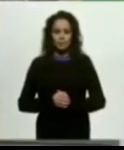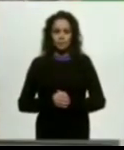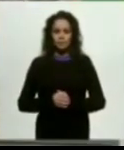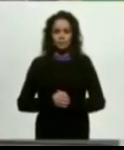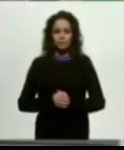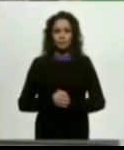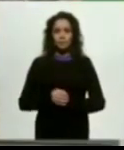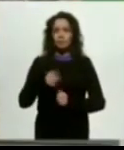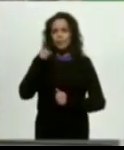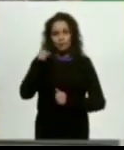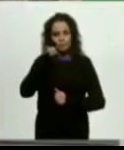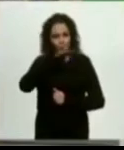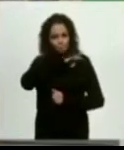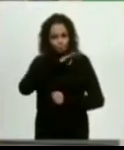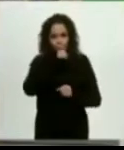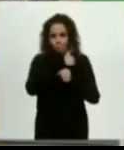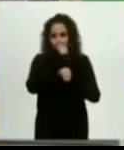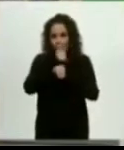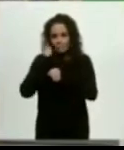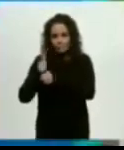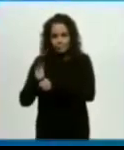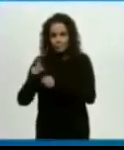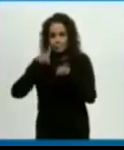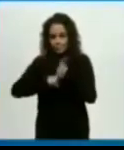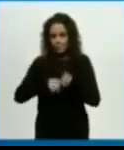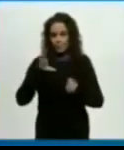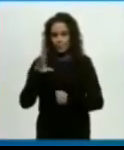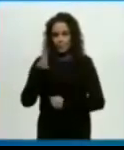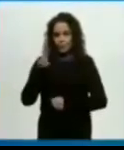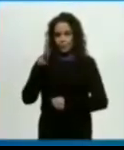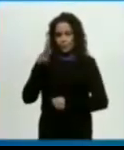¿Pudiste identificar alguno de los cuerpos geométricos?